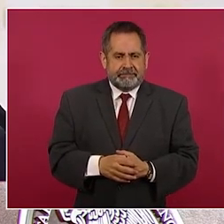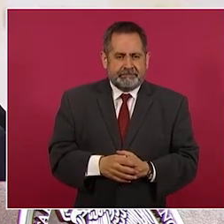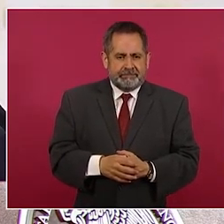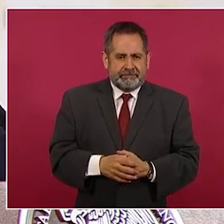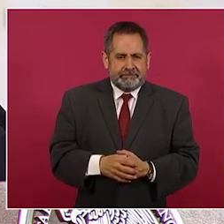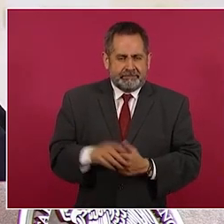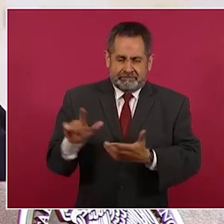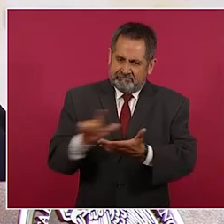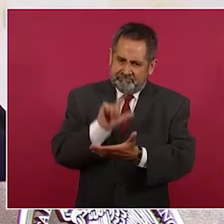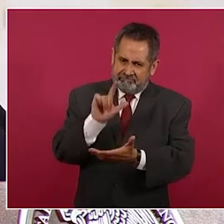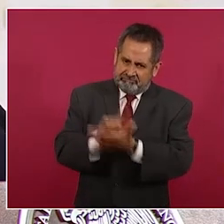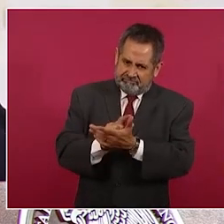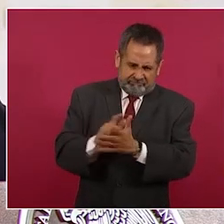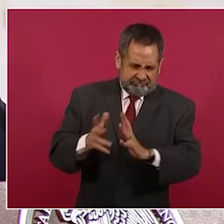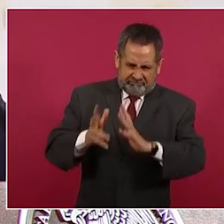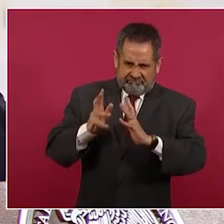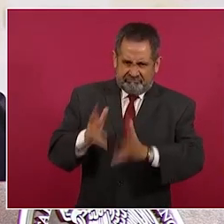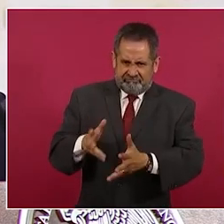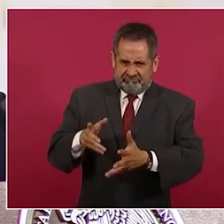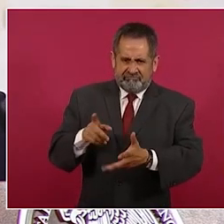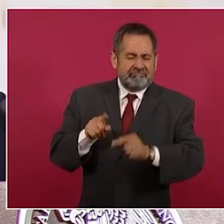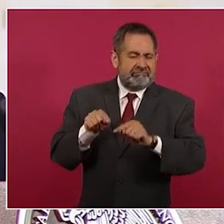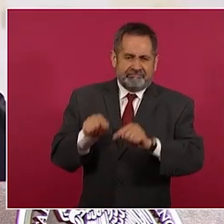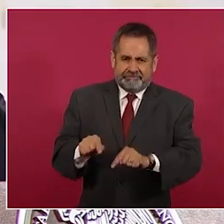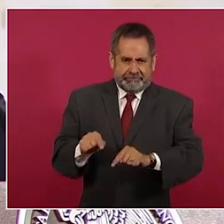la ley